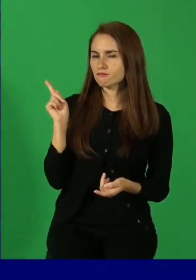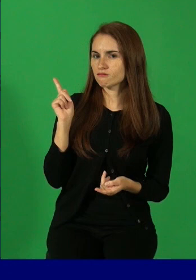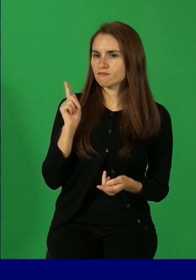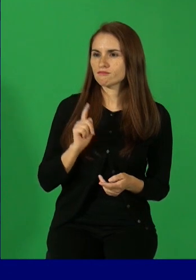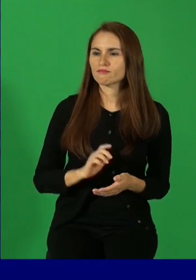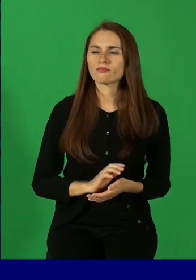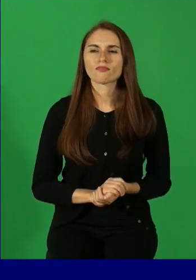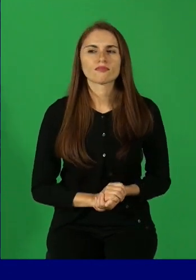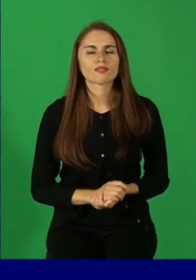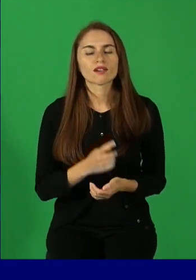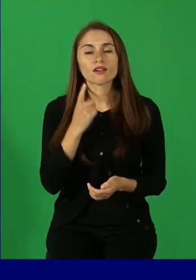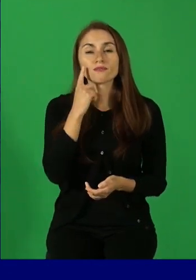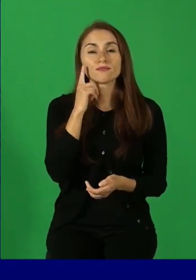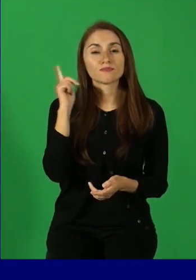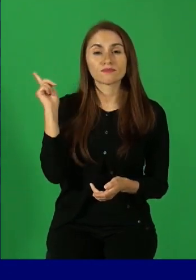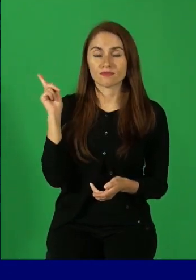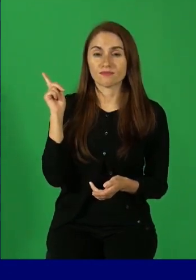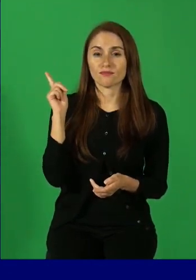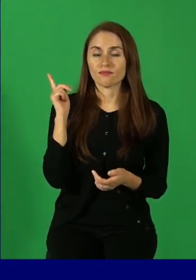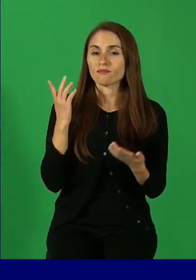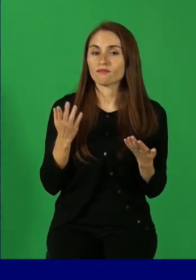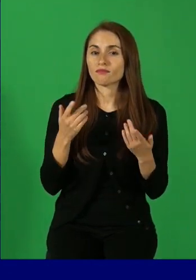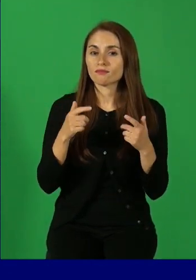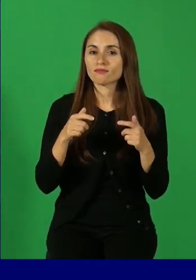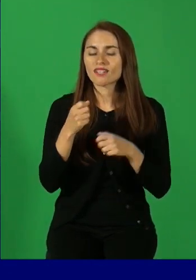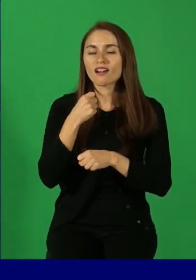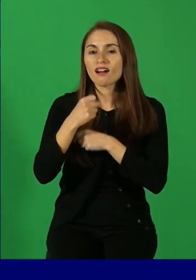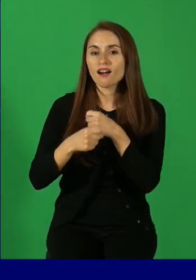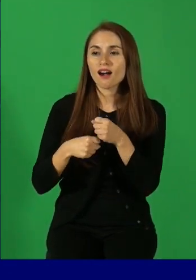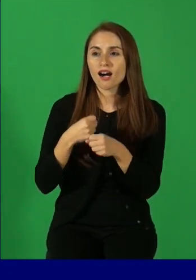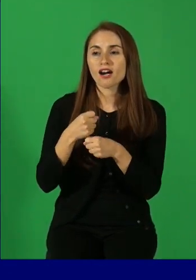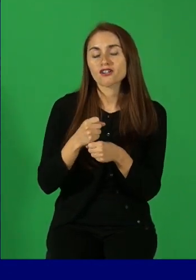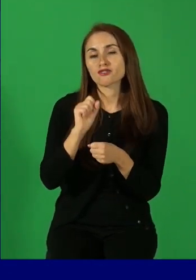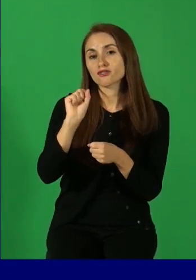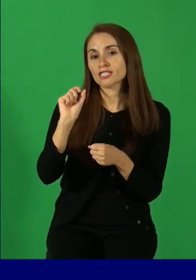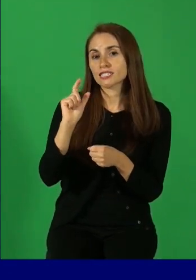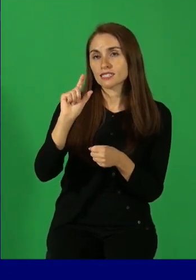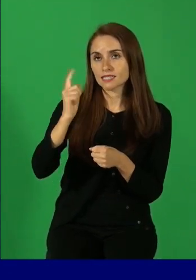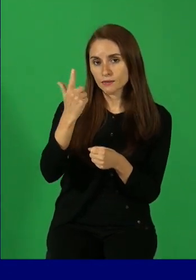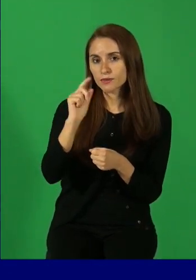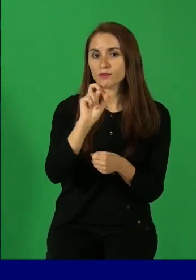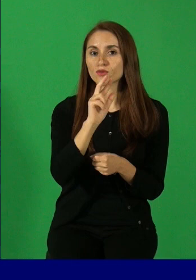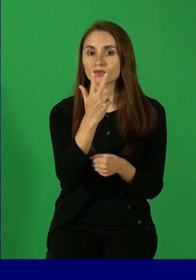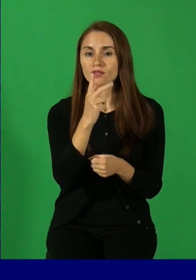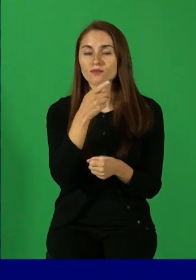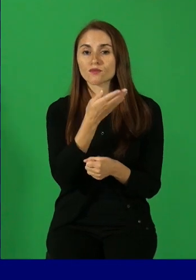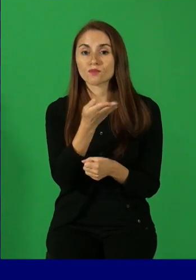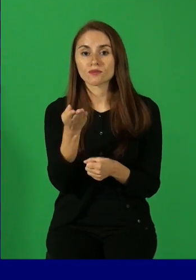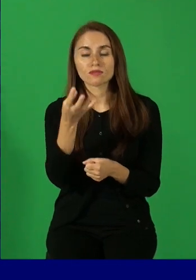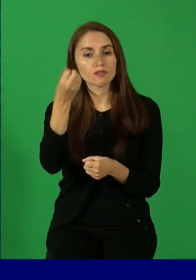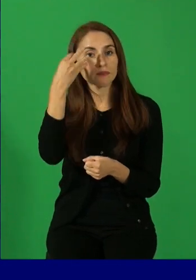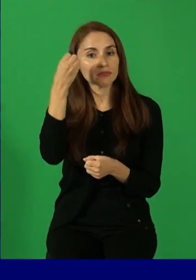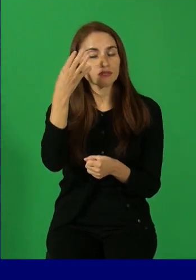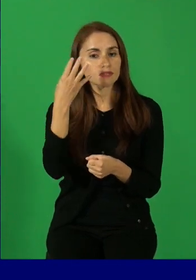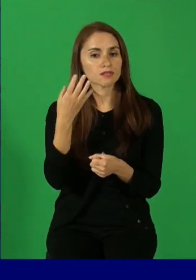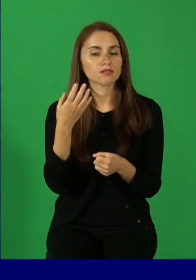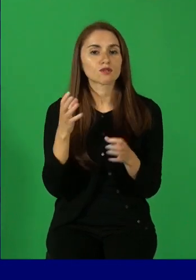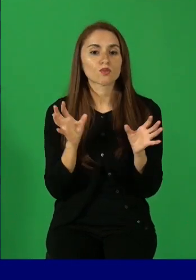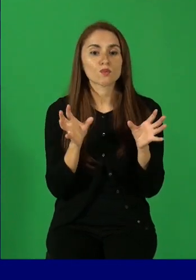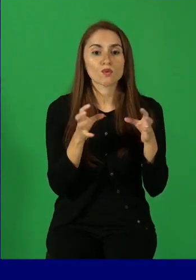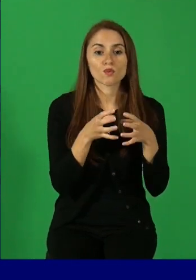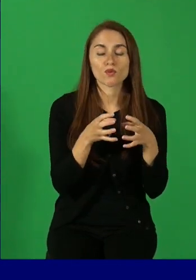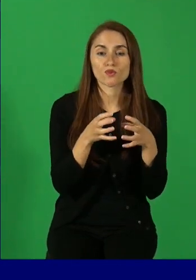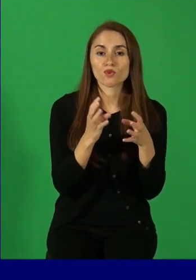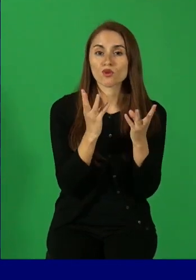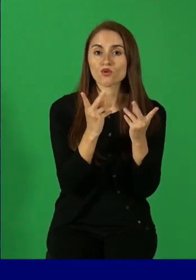acá. Fíjate bien, durante estos años, es decir, séptimo y octavo, has estado viendo y trabajando el conjunto